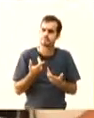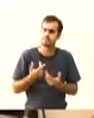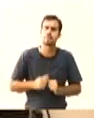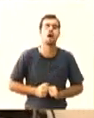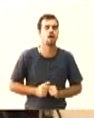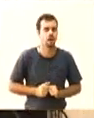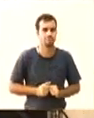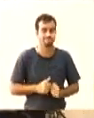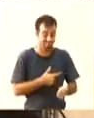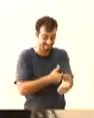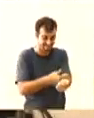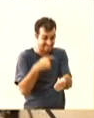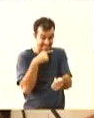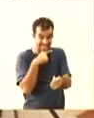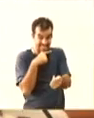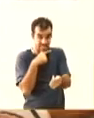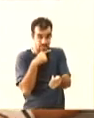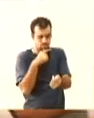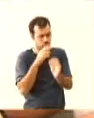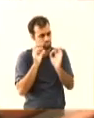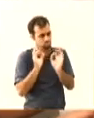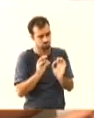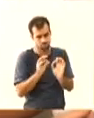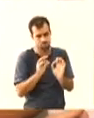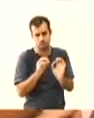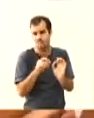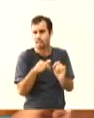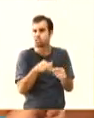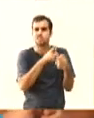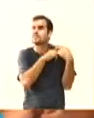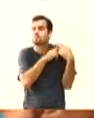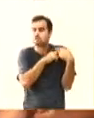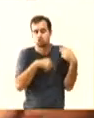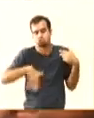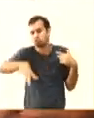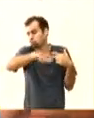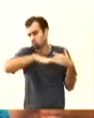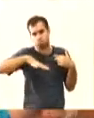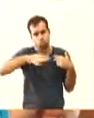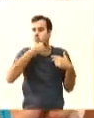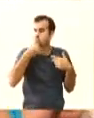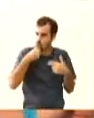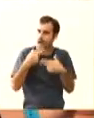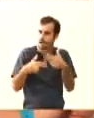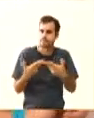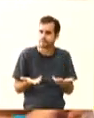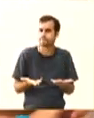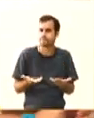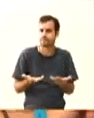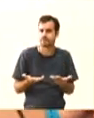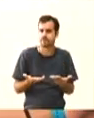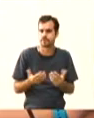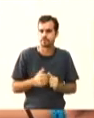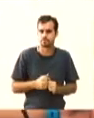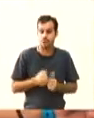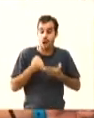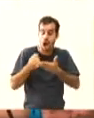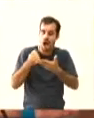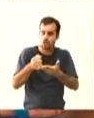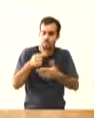realmente donar sangre es una responsabilidad que todo el que pueda asumirla tiene que hacerlo, sobre todo por estar donando vida, como bien